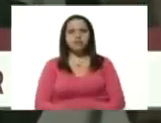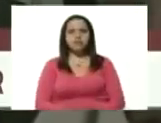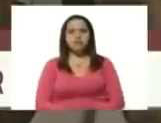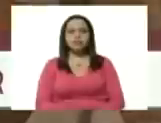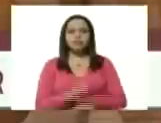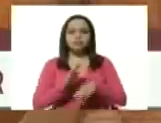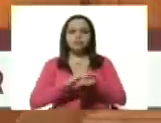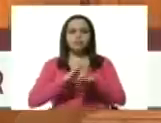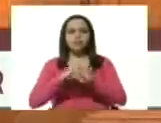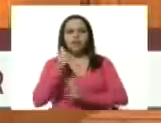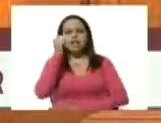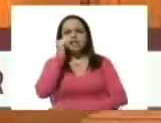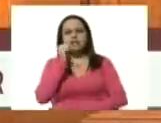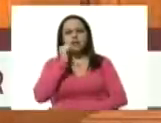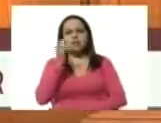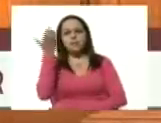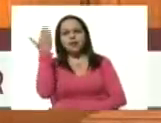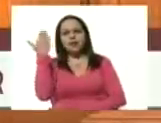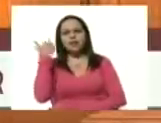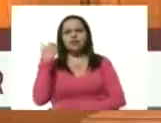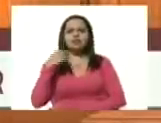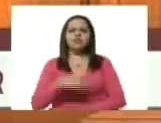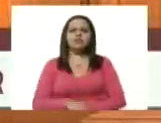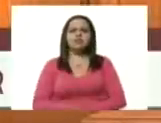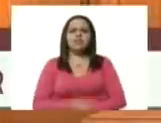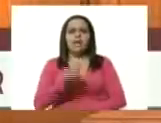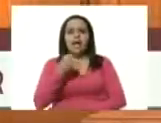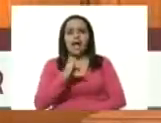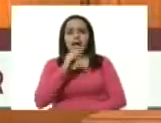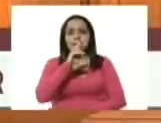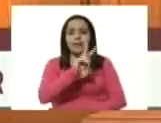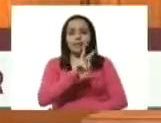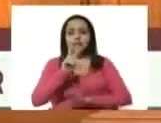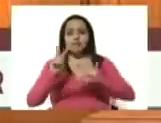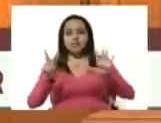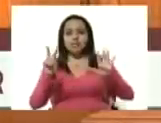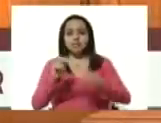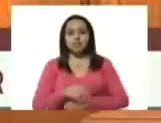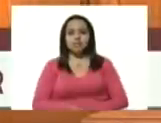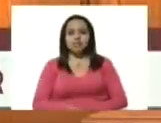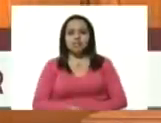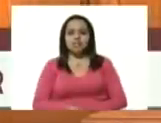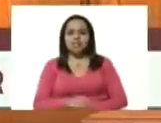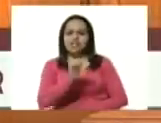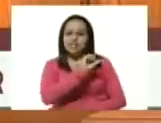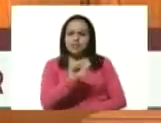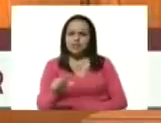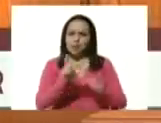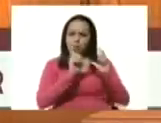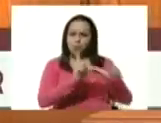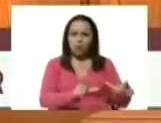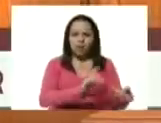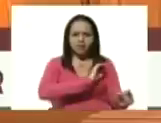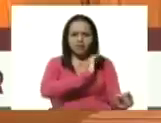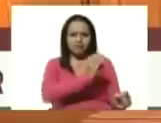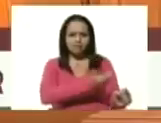Porque el sábado pasado todavía estábamos, el 27, en la semana de cuarentena radical.